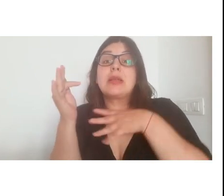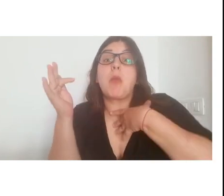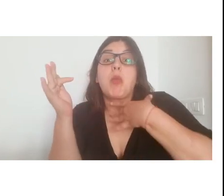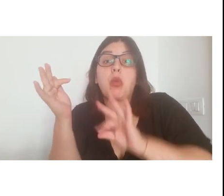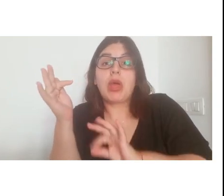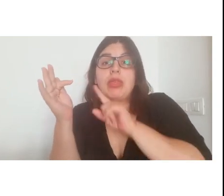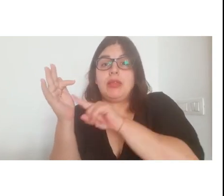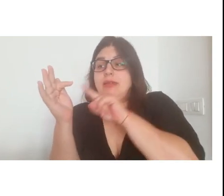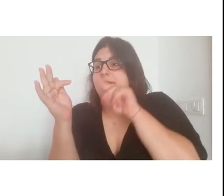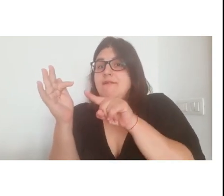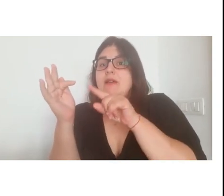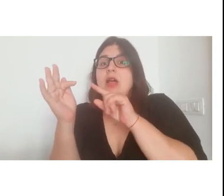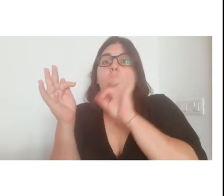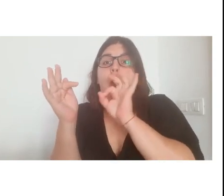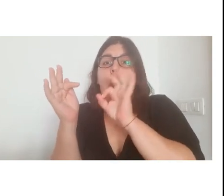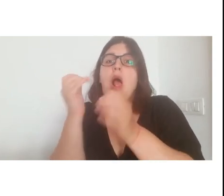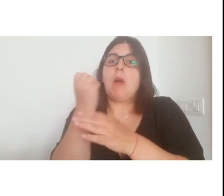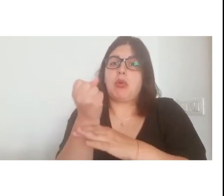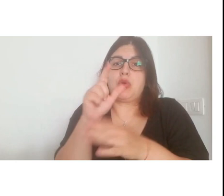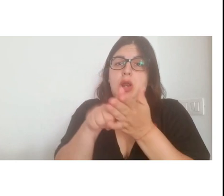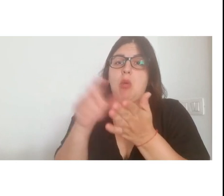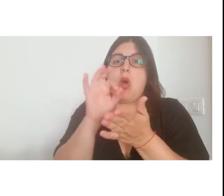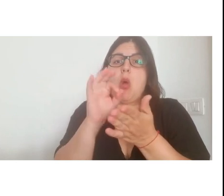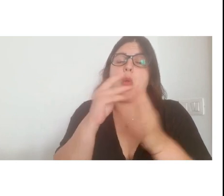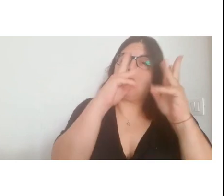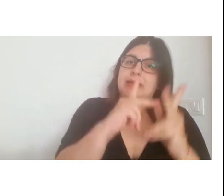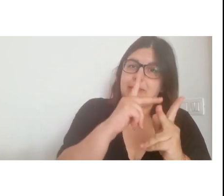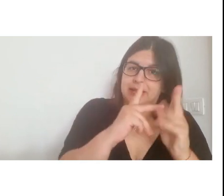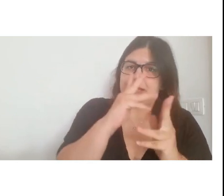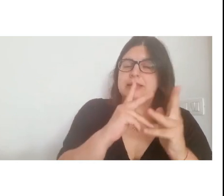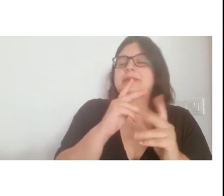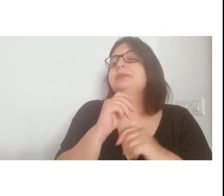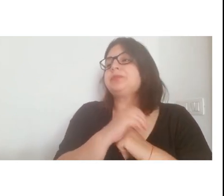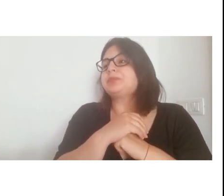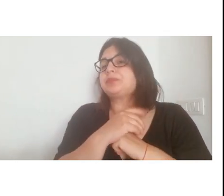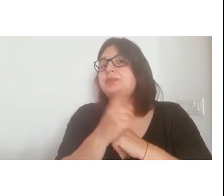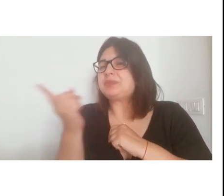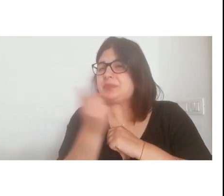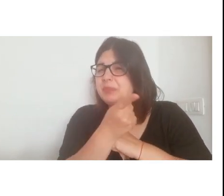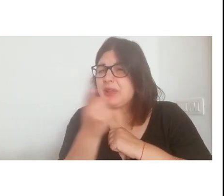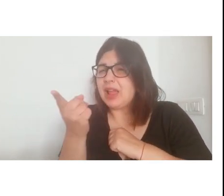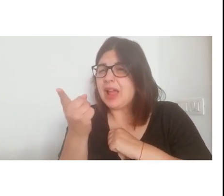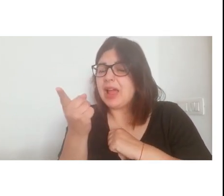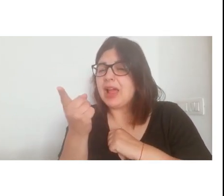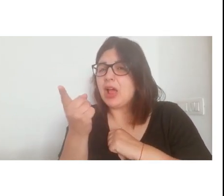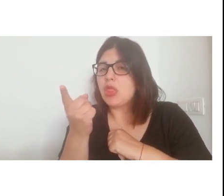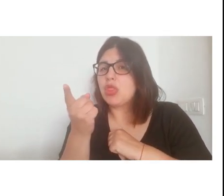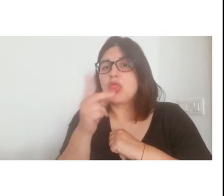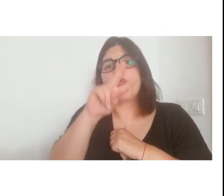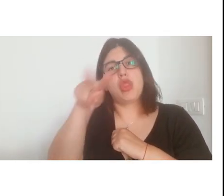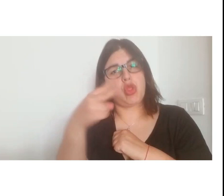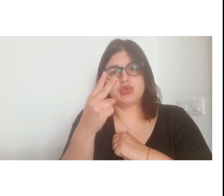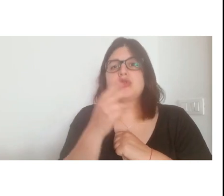ser sustituída polo apoio nas linguas ou en matemáticas en algúns casos, que son 2